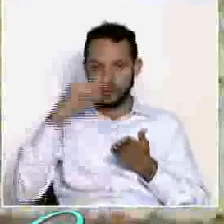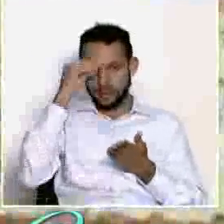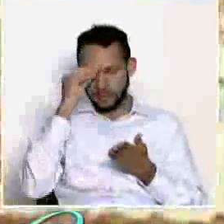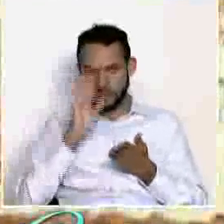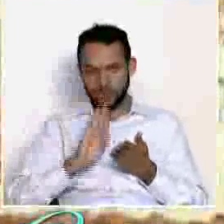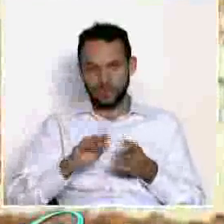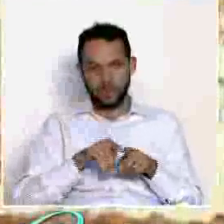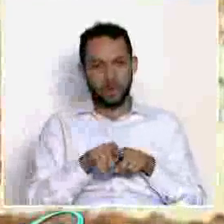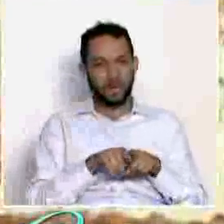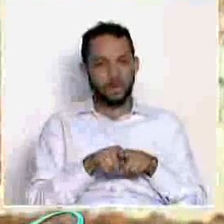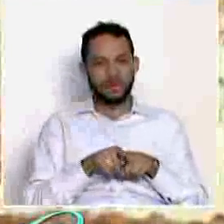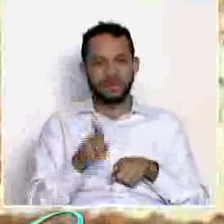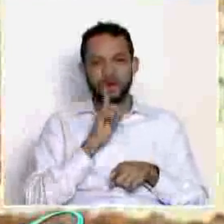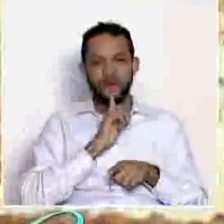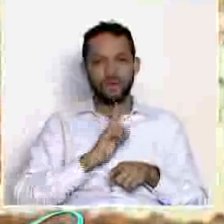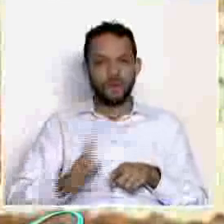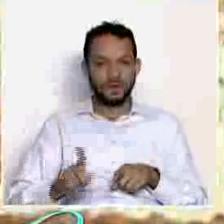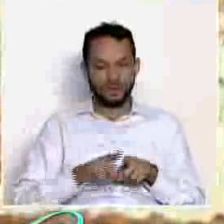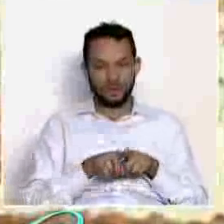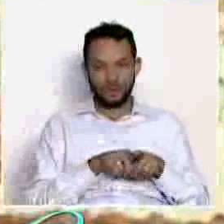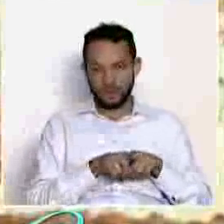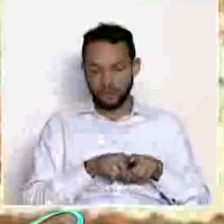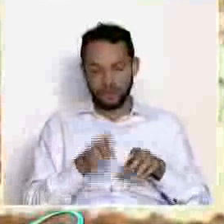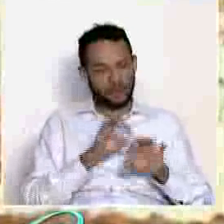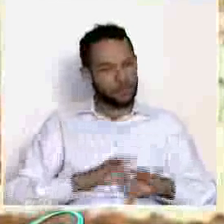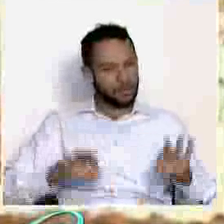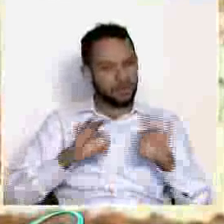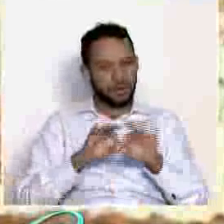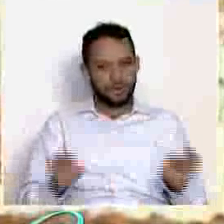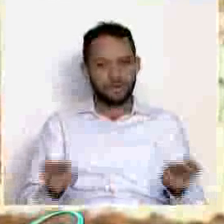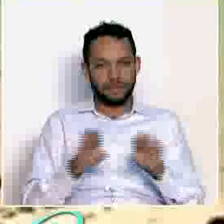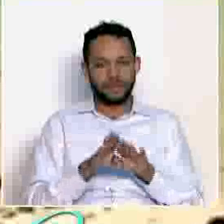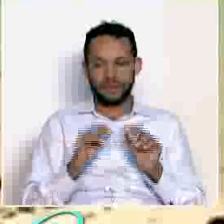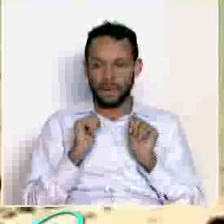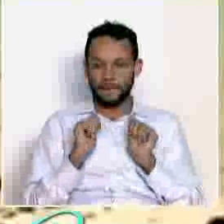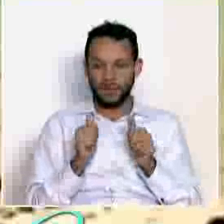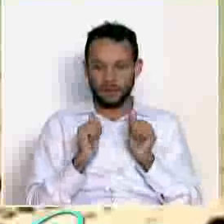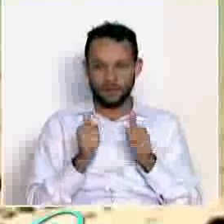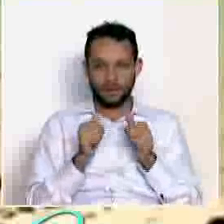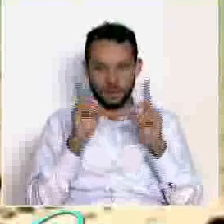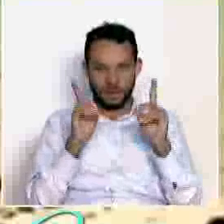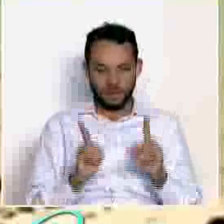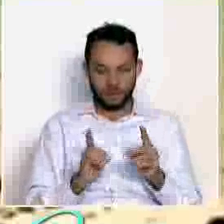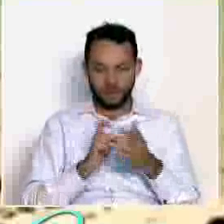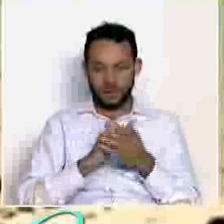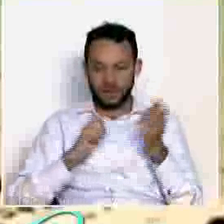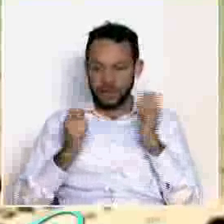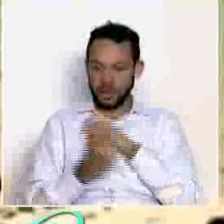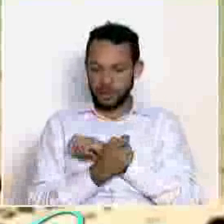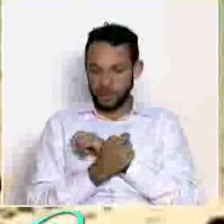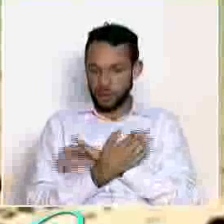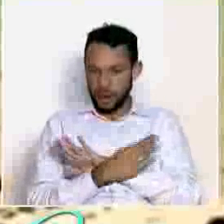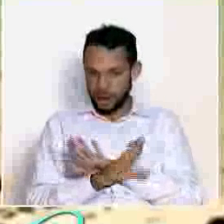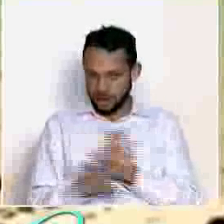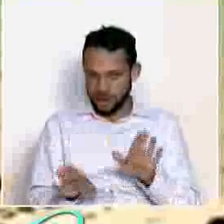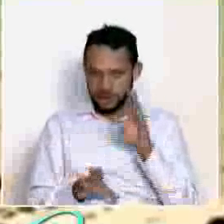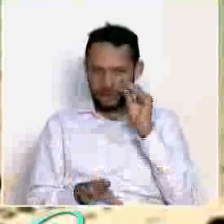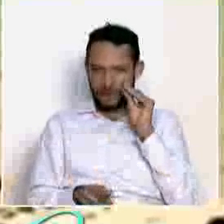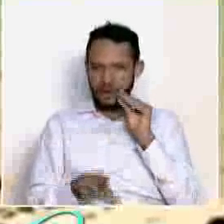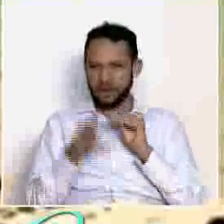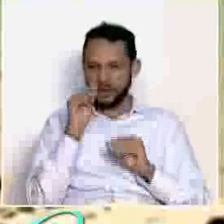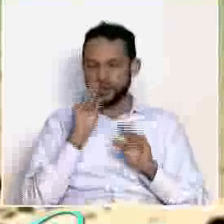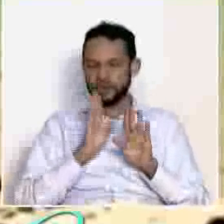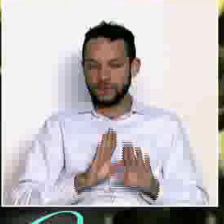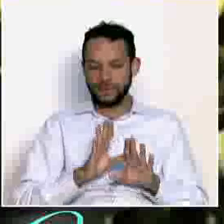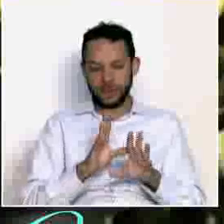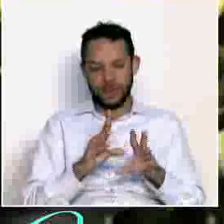con otros, porque no hay otra persona en la competencia sino tú, únicamente tú. Y después, aprenderás a